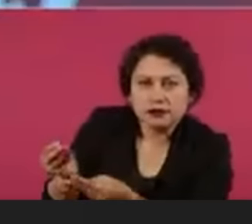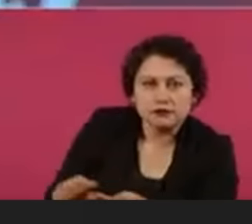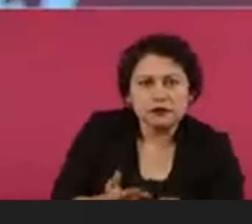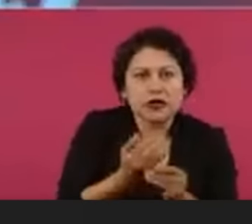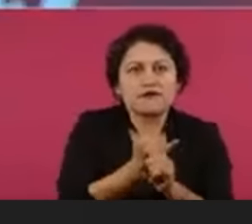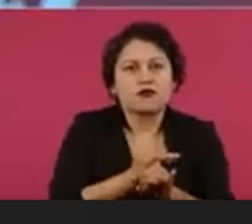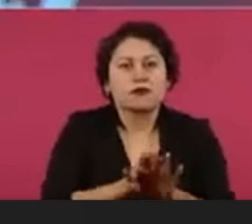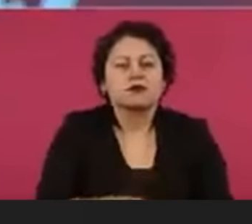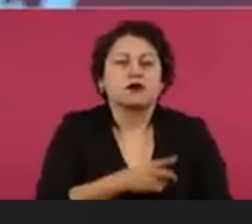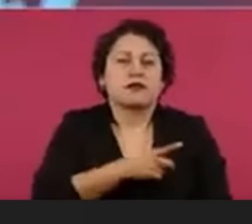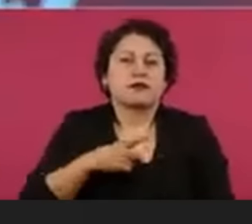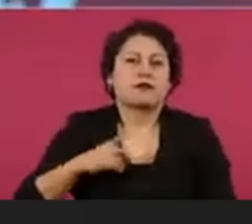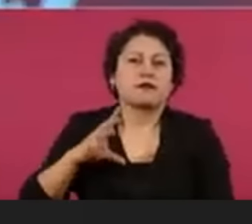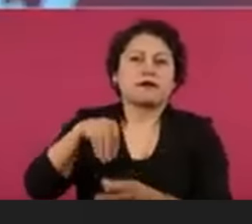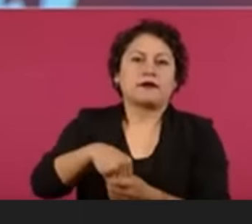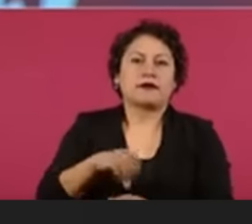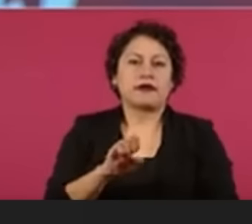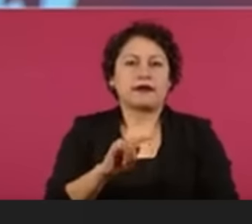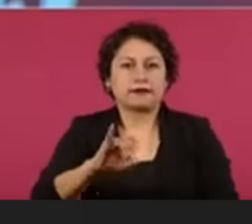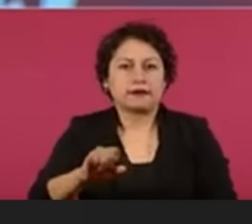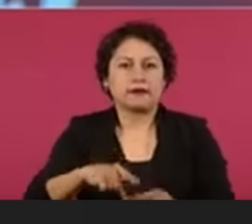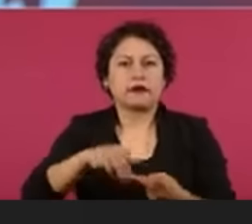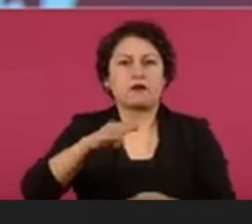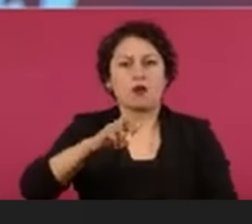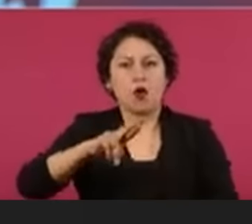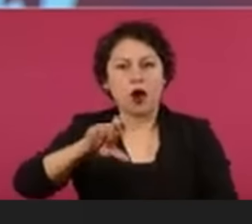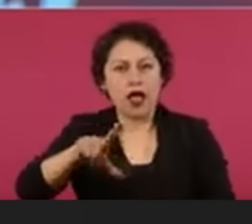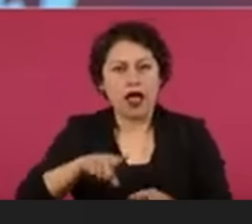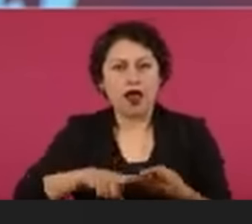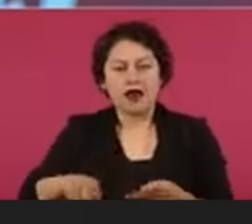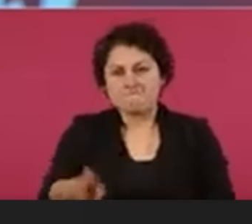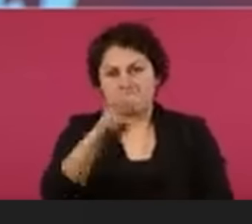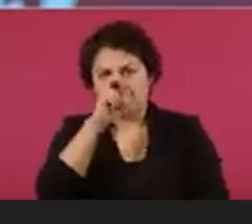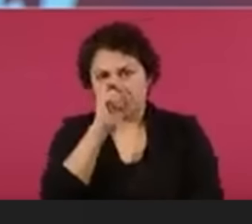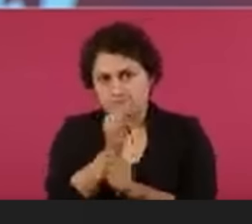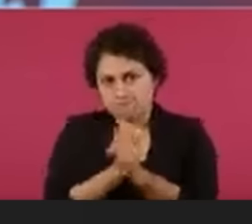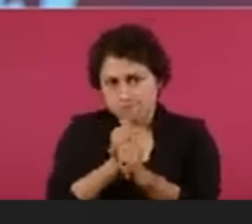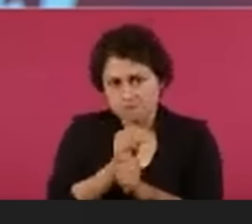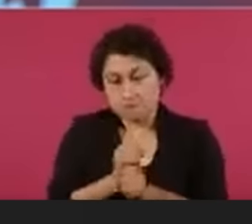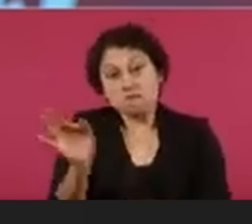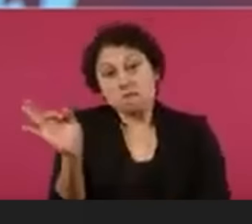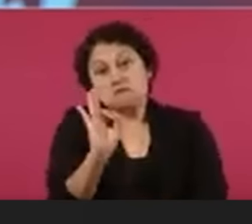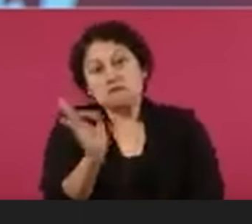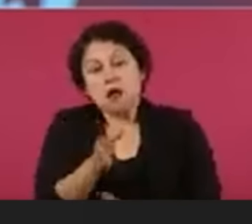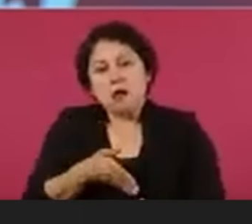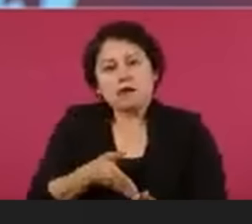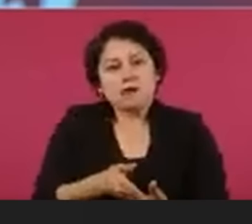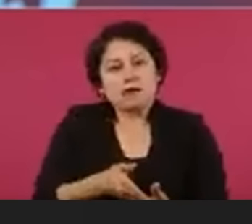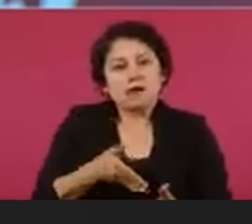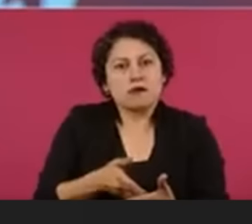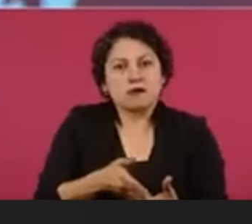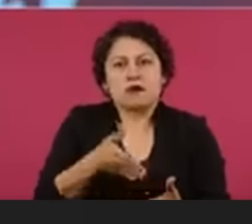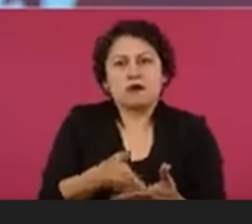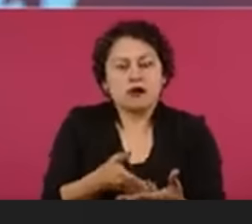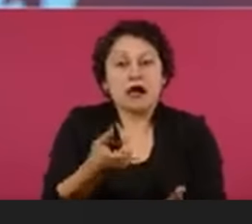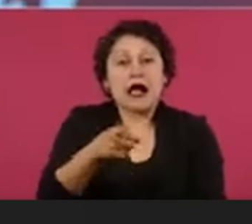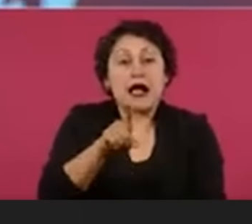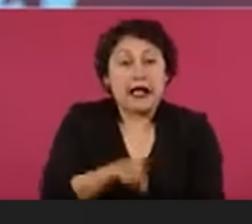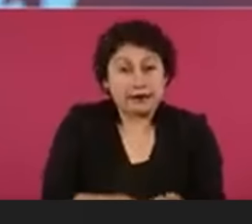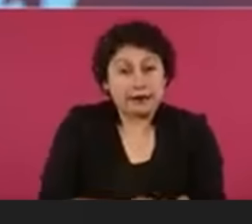crítica y rigurosidad investigativa. Y si se tiene que remar a contracorriente desde dentro de las